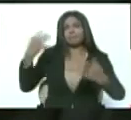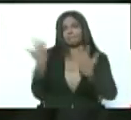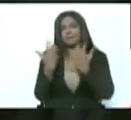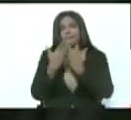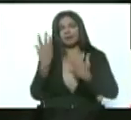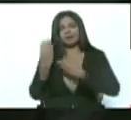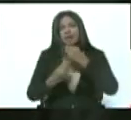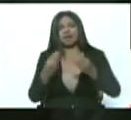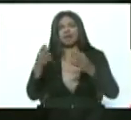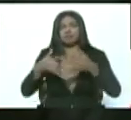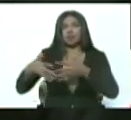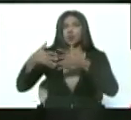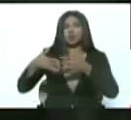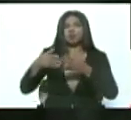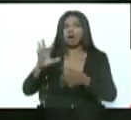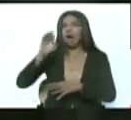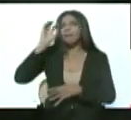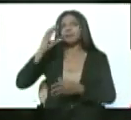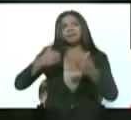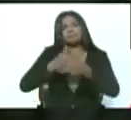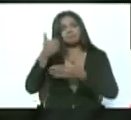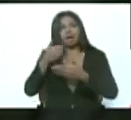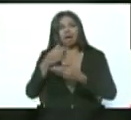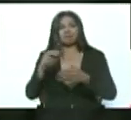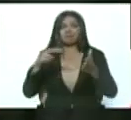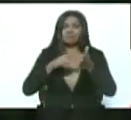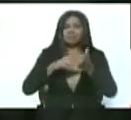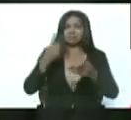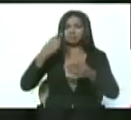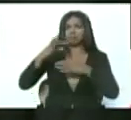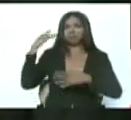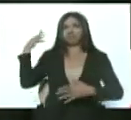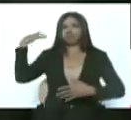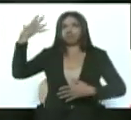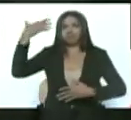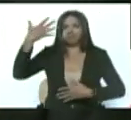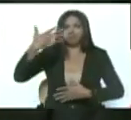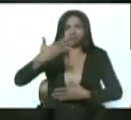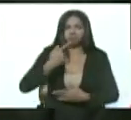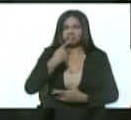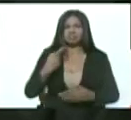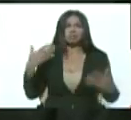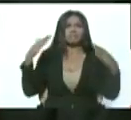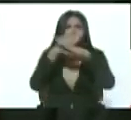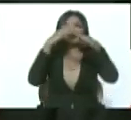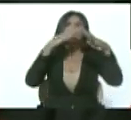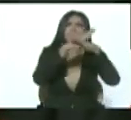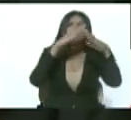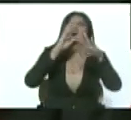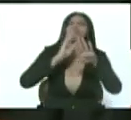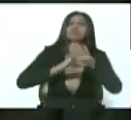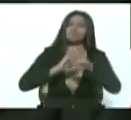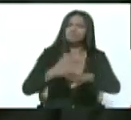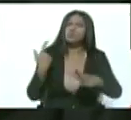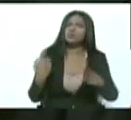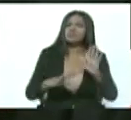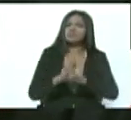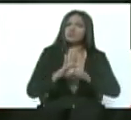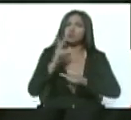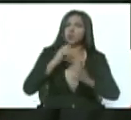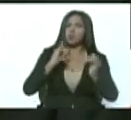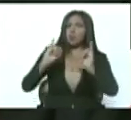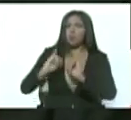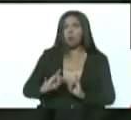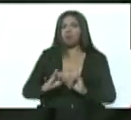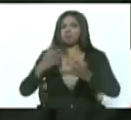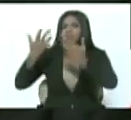Estados Unidos, en aprender. Irán tiene décadas de mal llamadas sanciones y han podido desarrollar sus